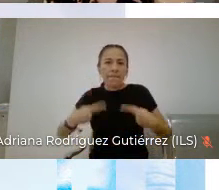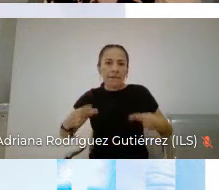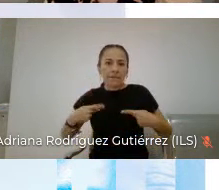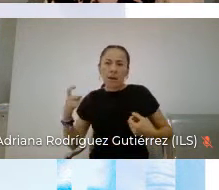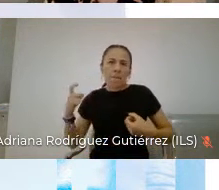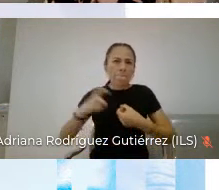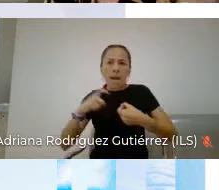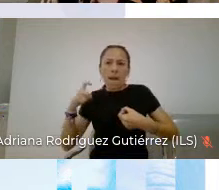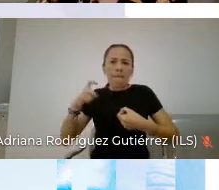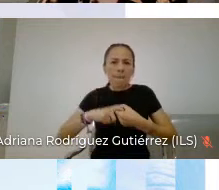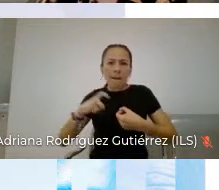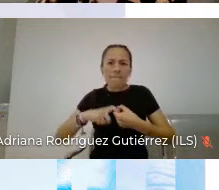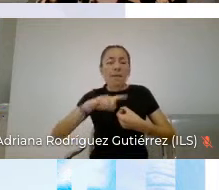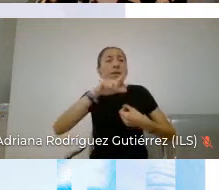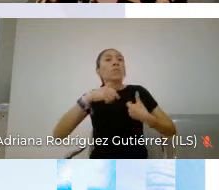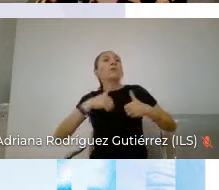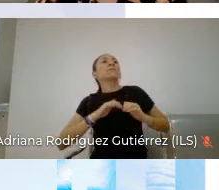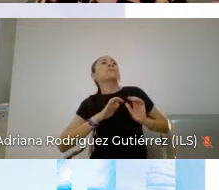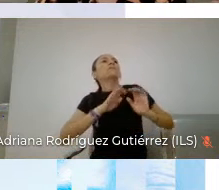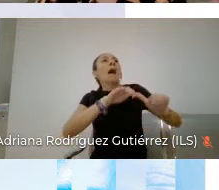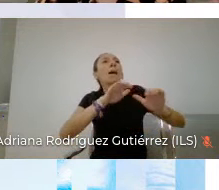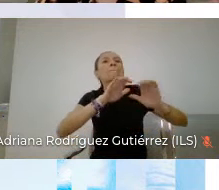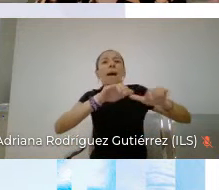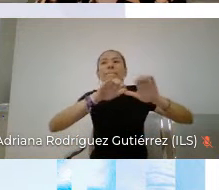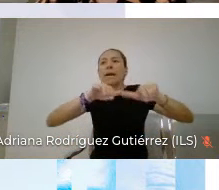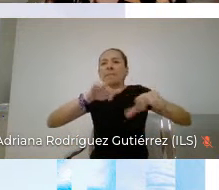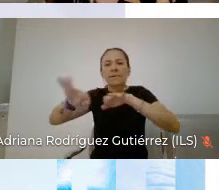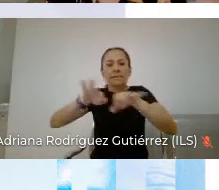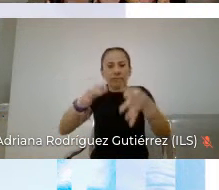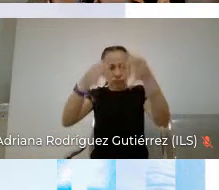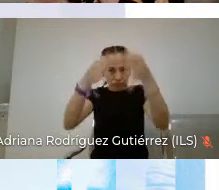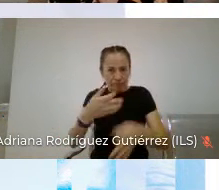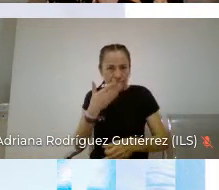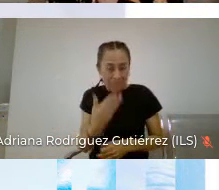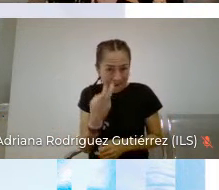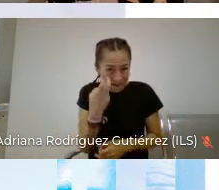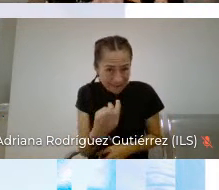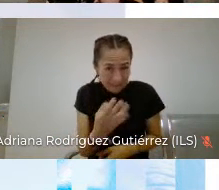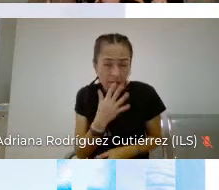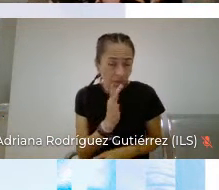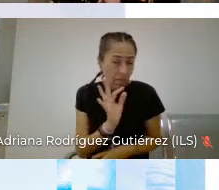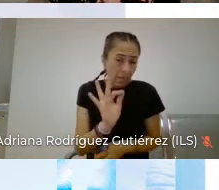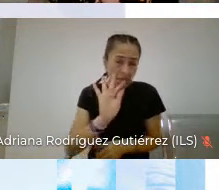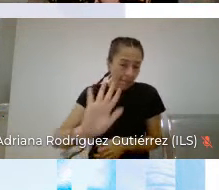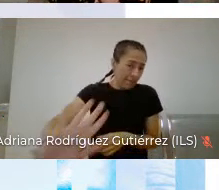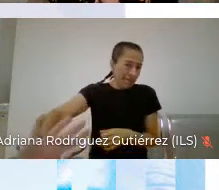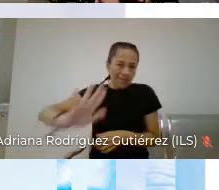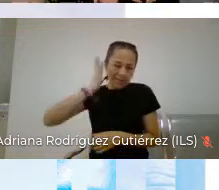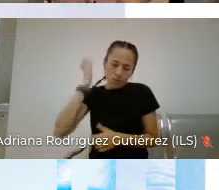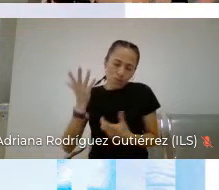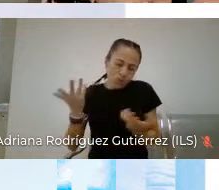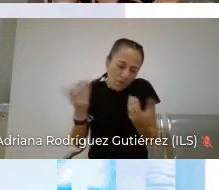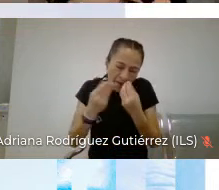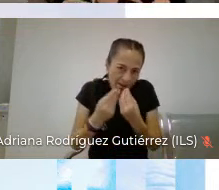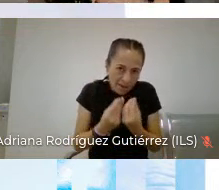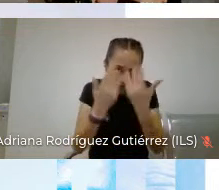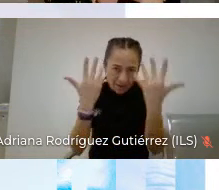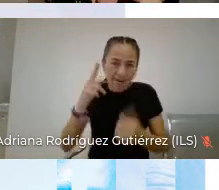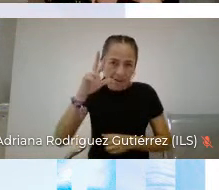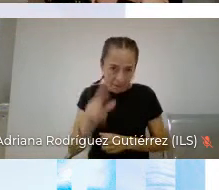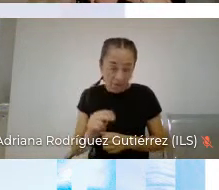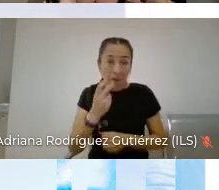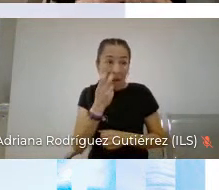obviamente solo es un lado, ¿no? Entonces ahí súper rápidamente para las empresas necesitamos también la